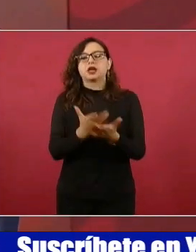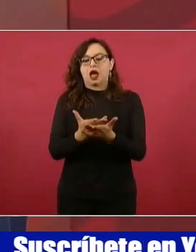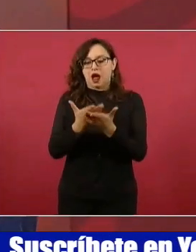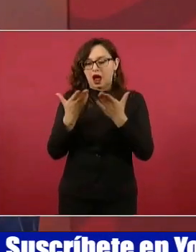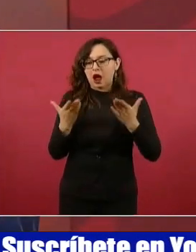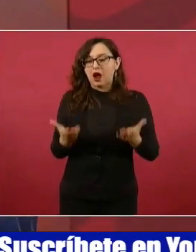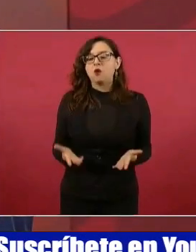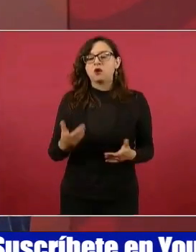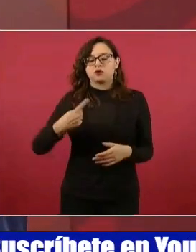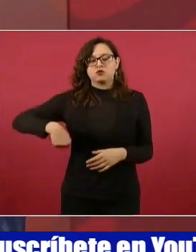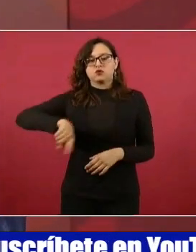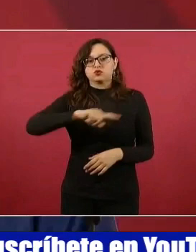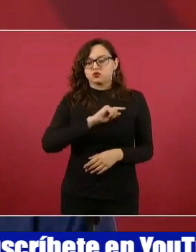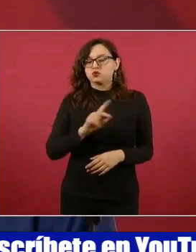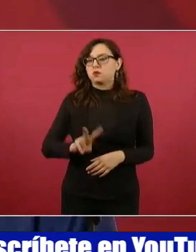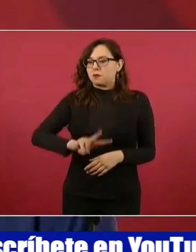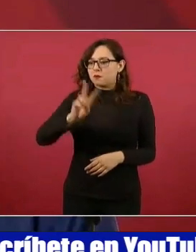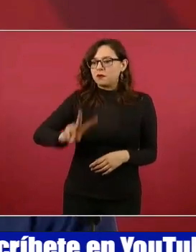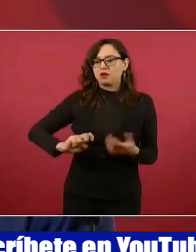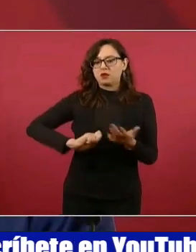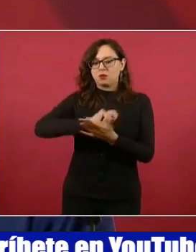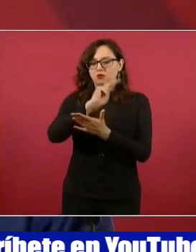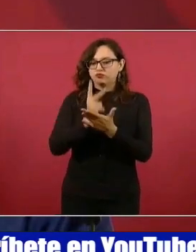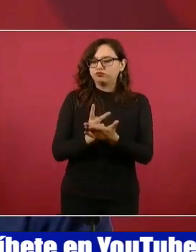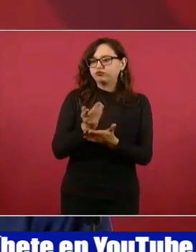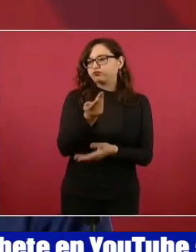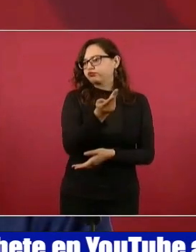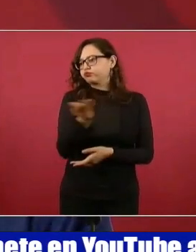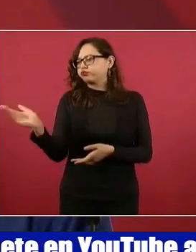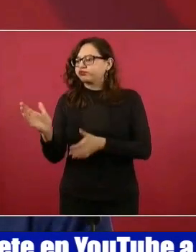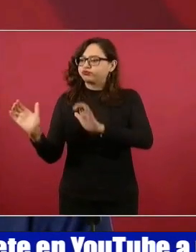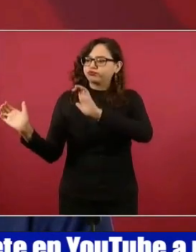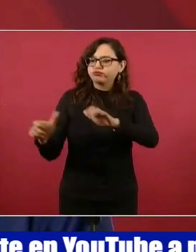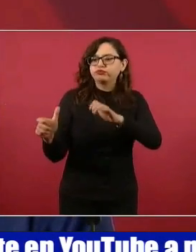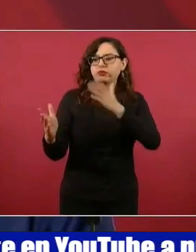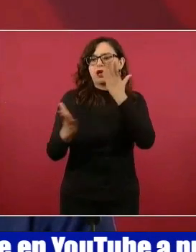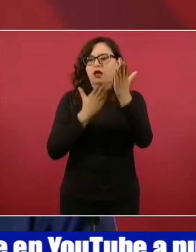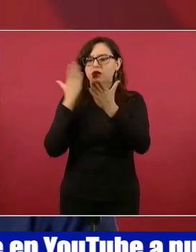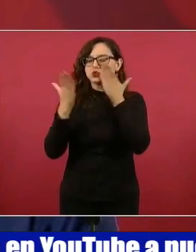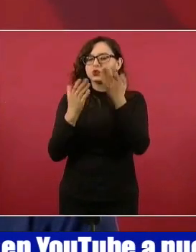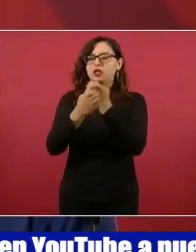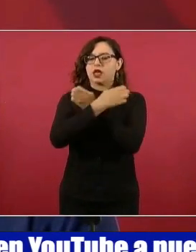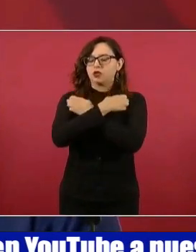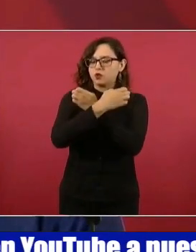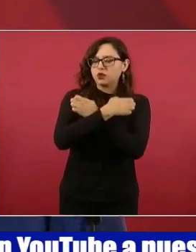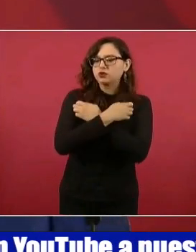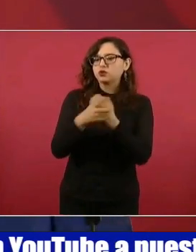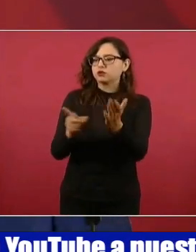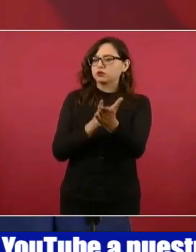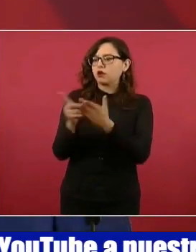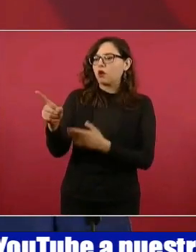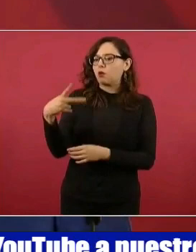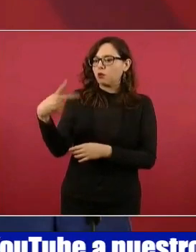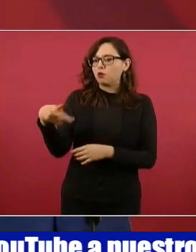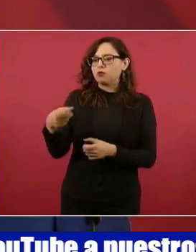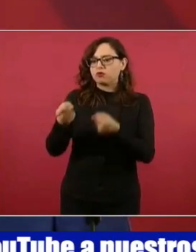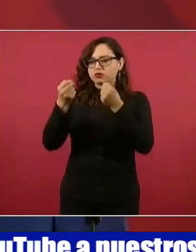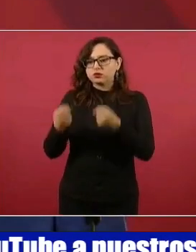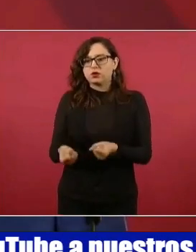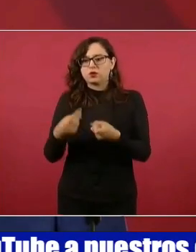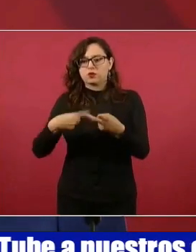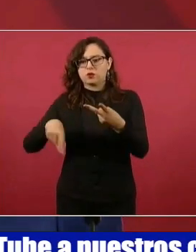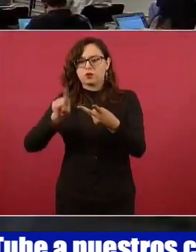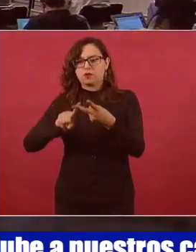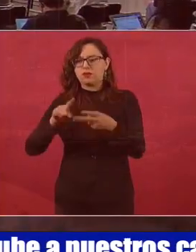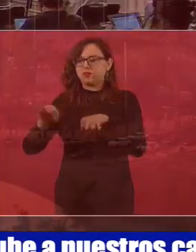decir que son iguales, y no son iguales, dice el presidente López Obrador, que él está en la presidencia de México por decisión del pueblo de México,